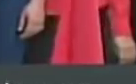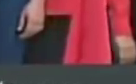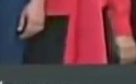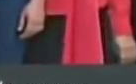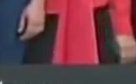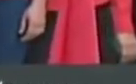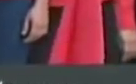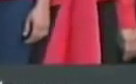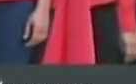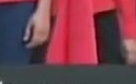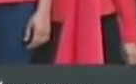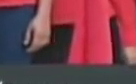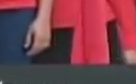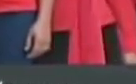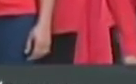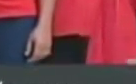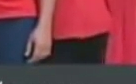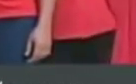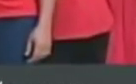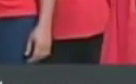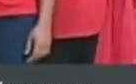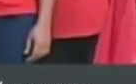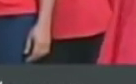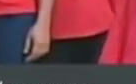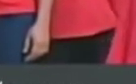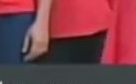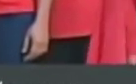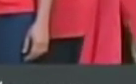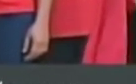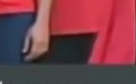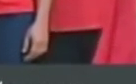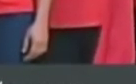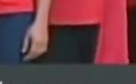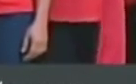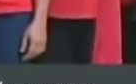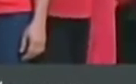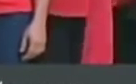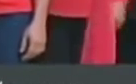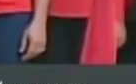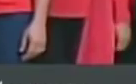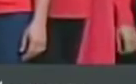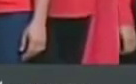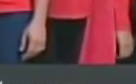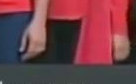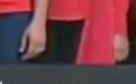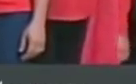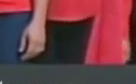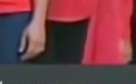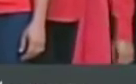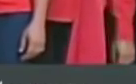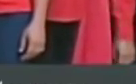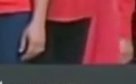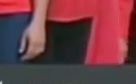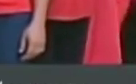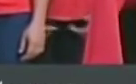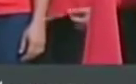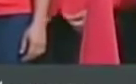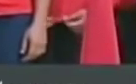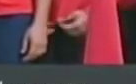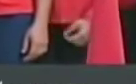y esta semana seguro vamos a ir a los estados que faltan, porque la calle es